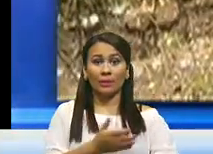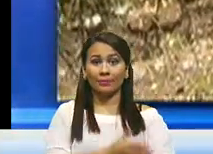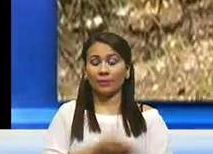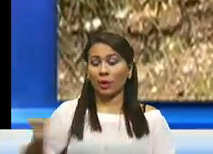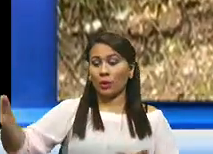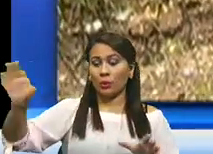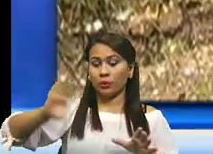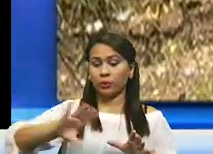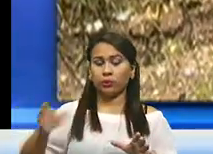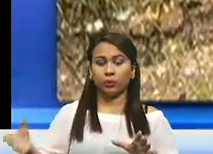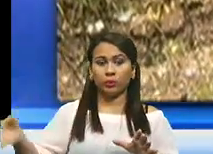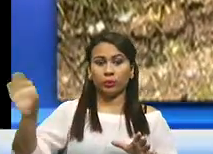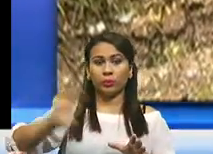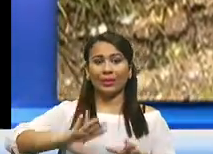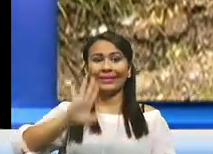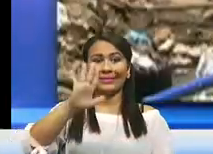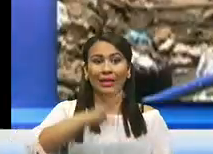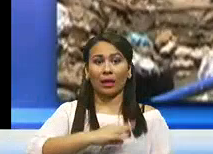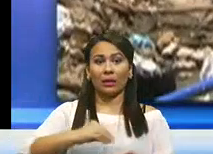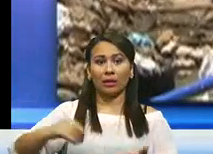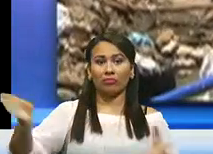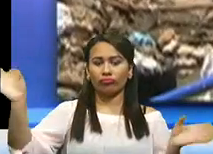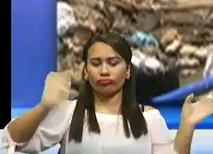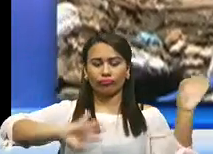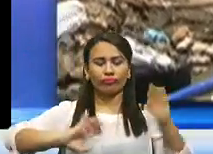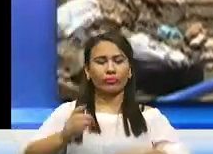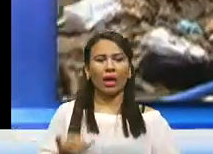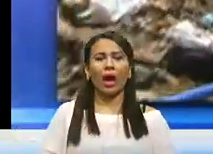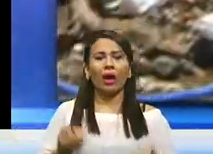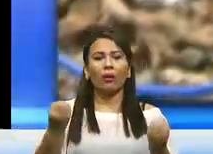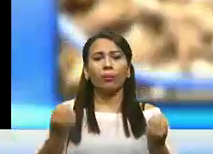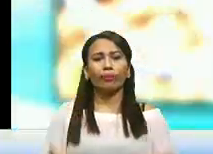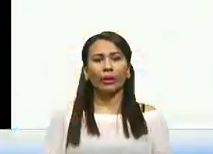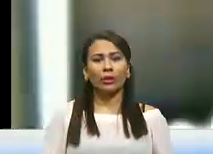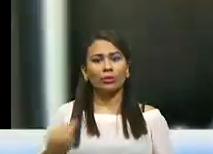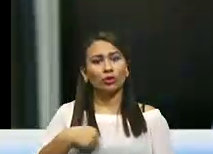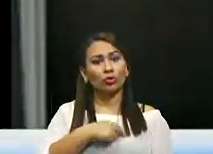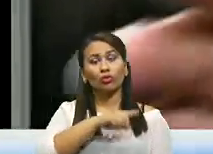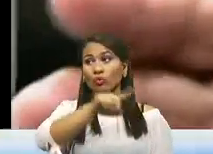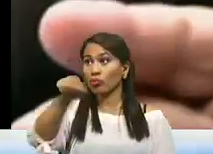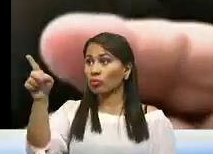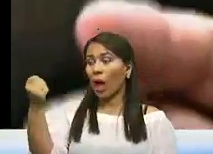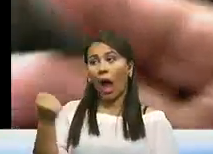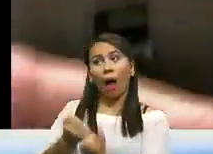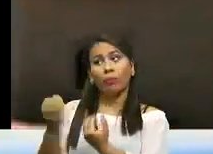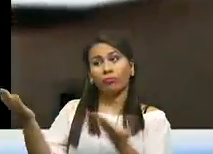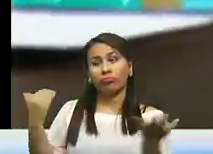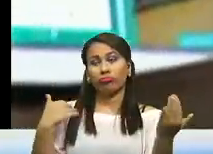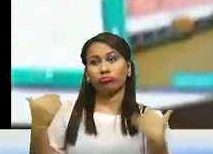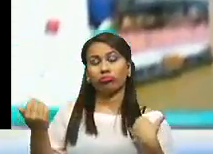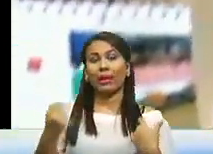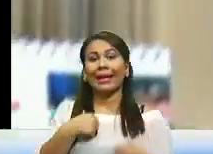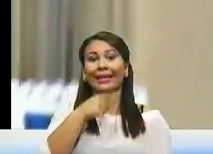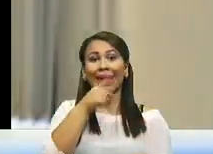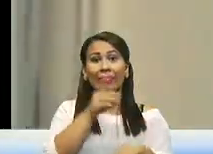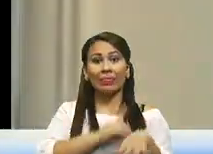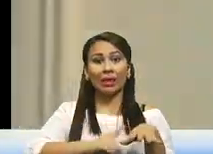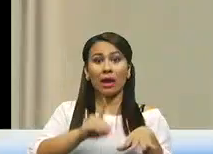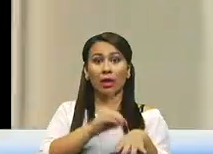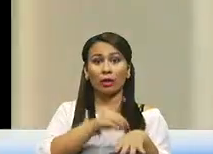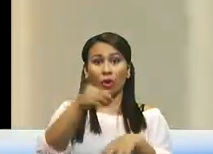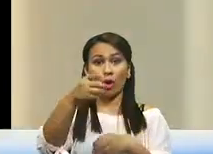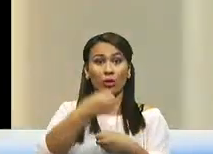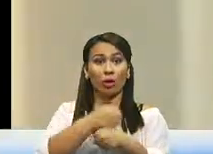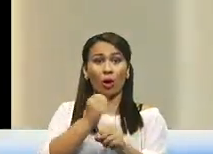yo tranquilo, Ahora, si lo apoyan aquí, pues... El director de Obras Públicas explicó que el